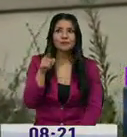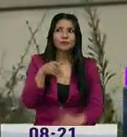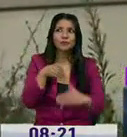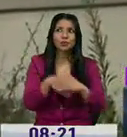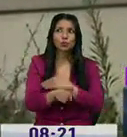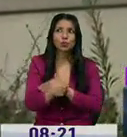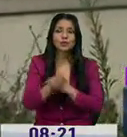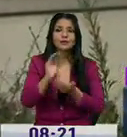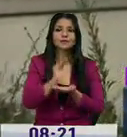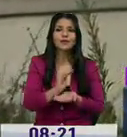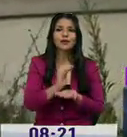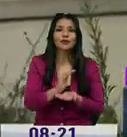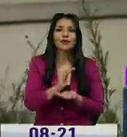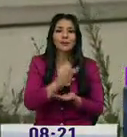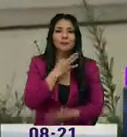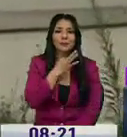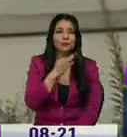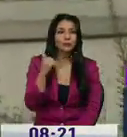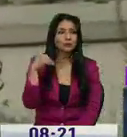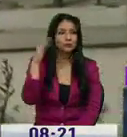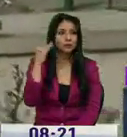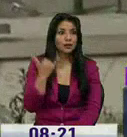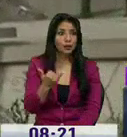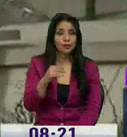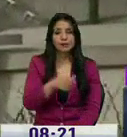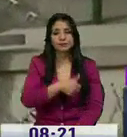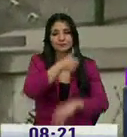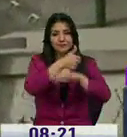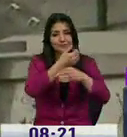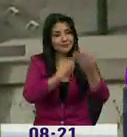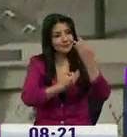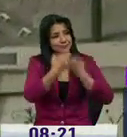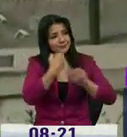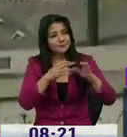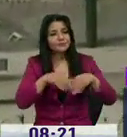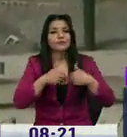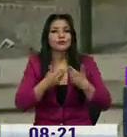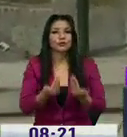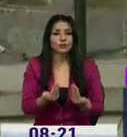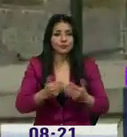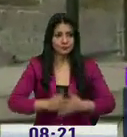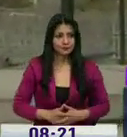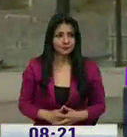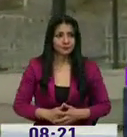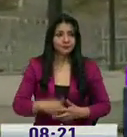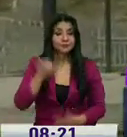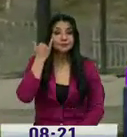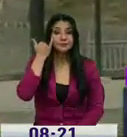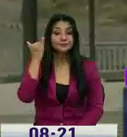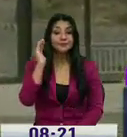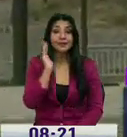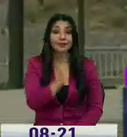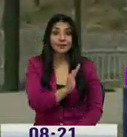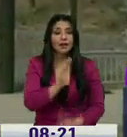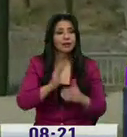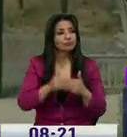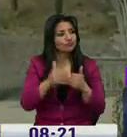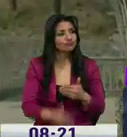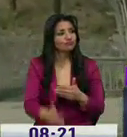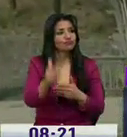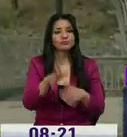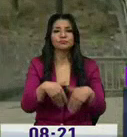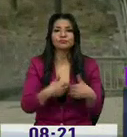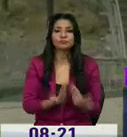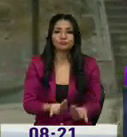de San Roque. Y ahora, como les decía, vamos a hablar con la autoridad para que nos explique un poco acerca de esta iniciativa que se tiene a